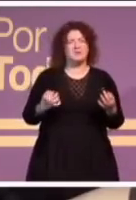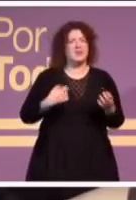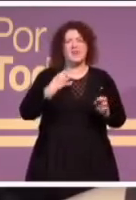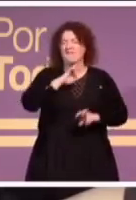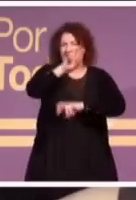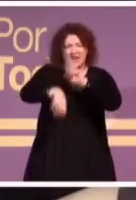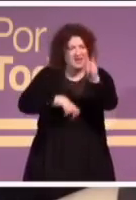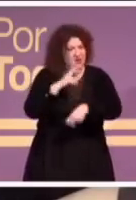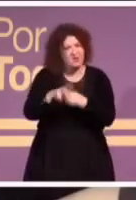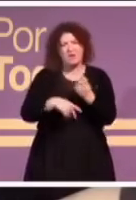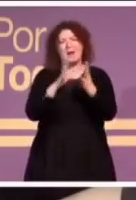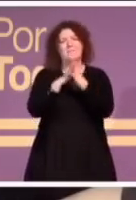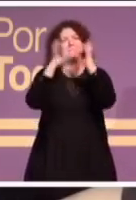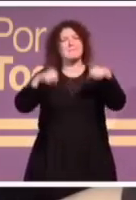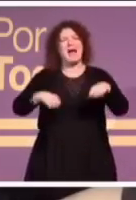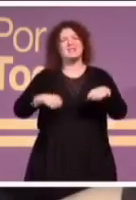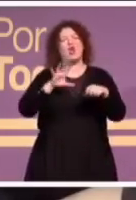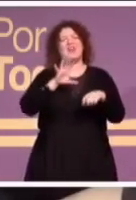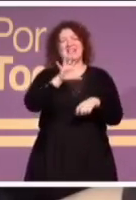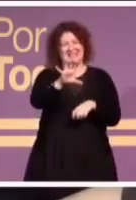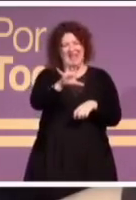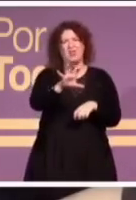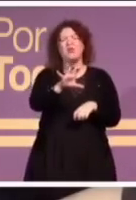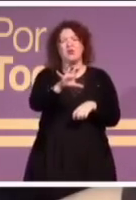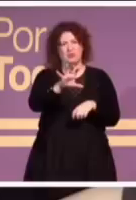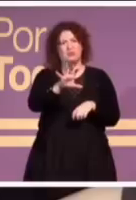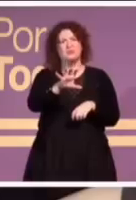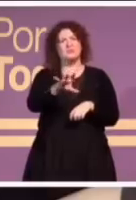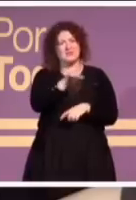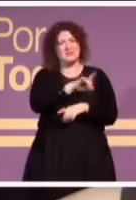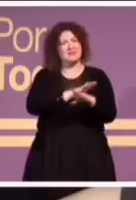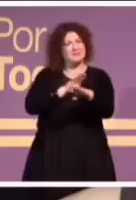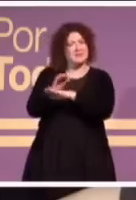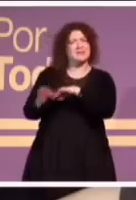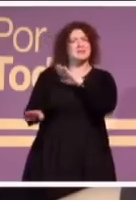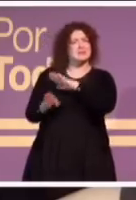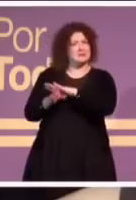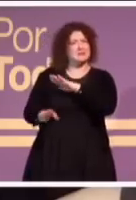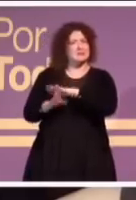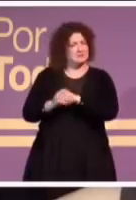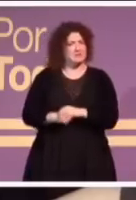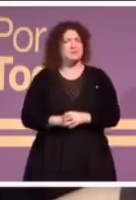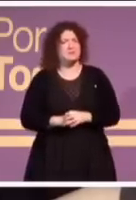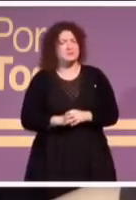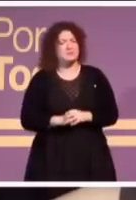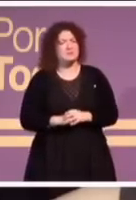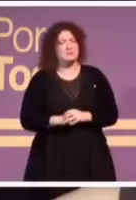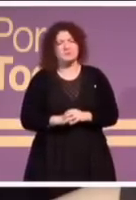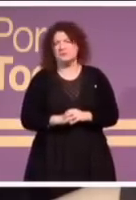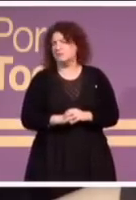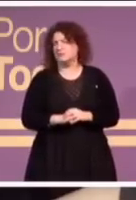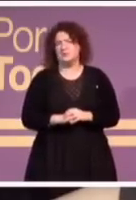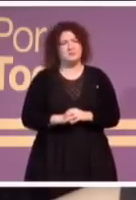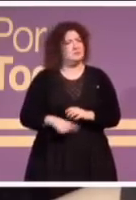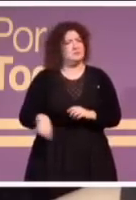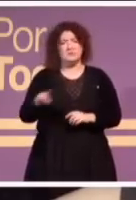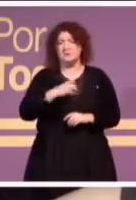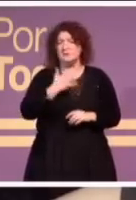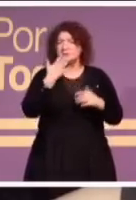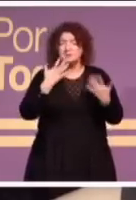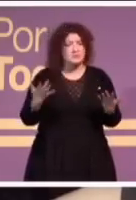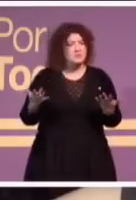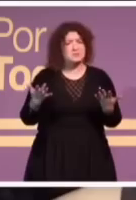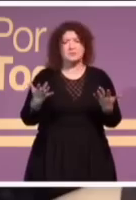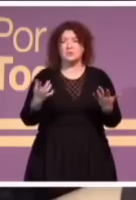el Pacto de Estado, que hay que mantener esa financiación. Y hemos salido a decir que no vamos a parar hasta que no haya